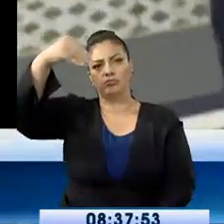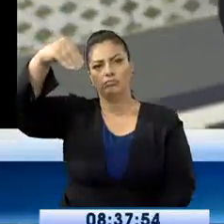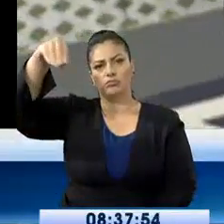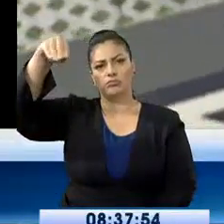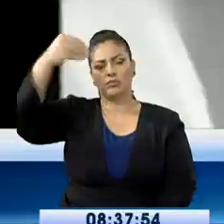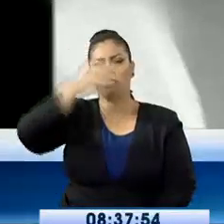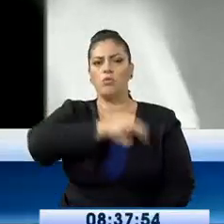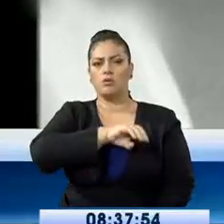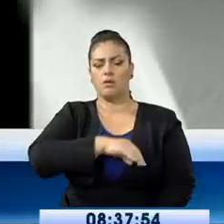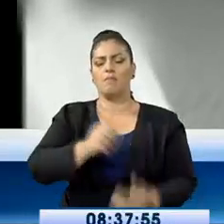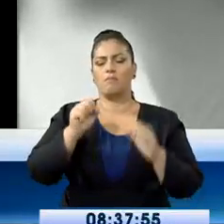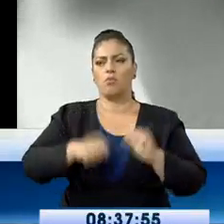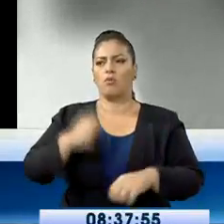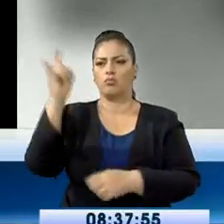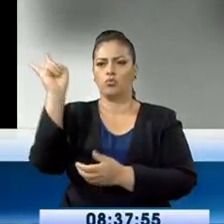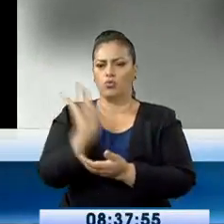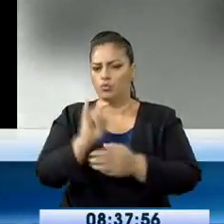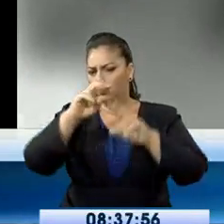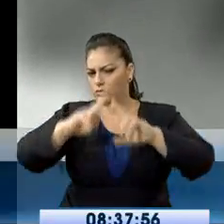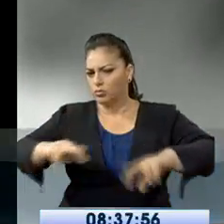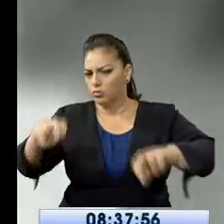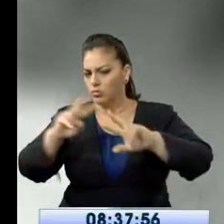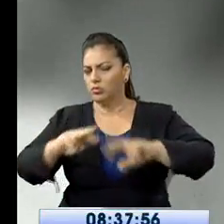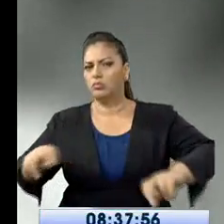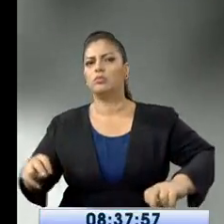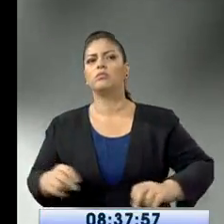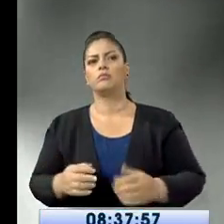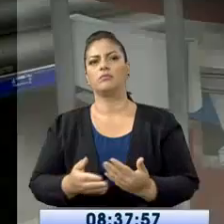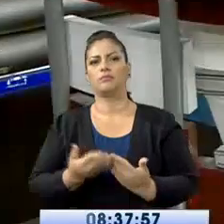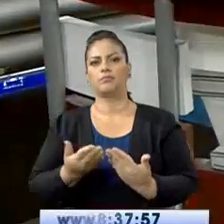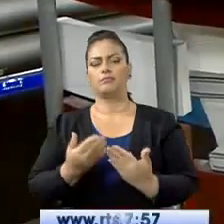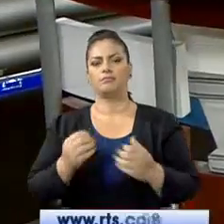posible causante. Informó José Morales.